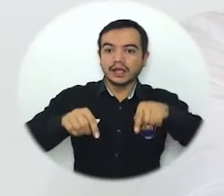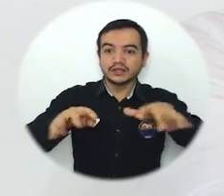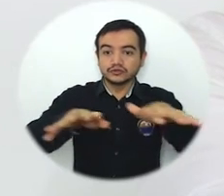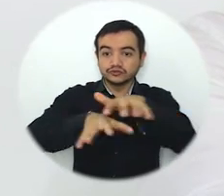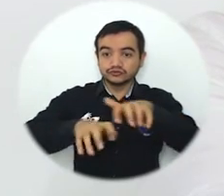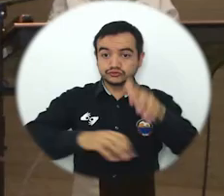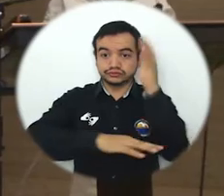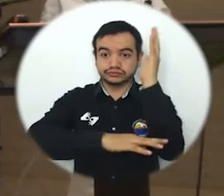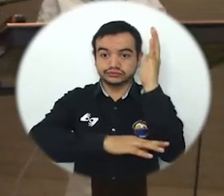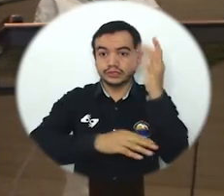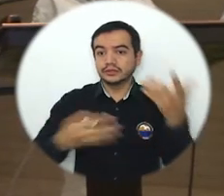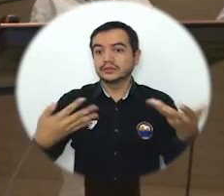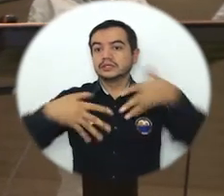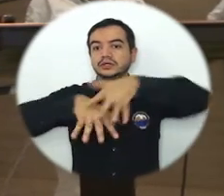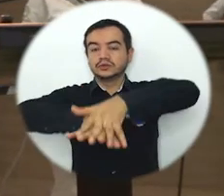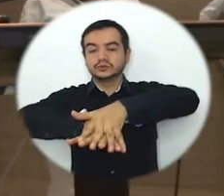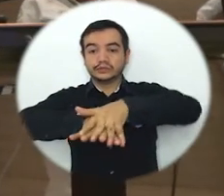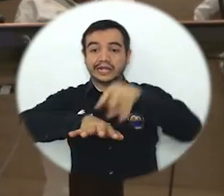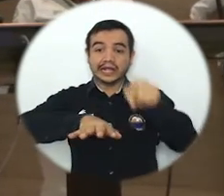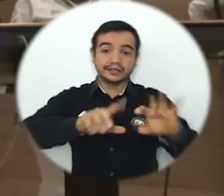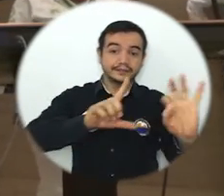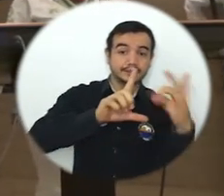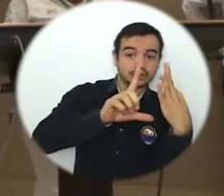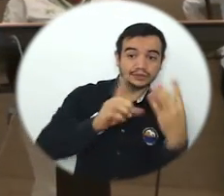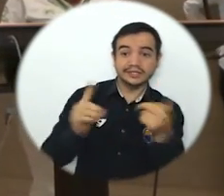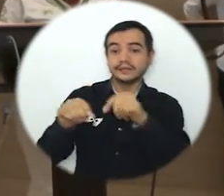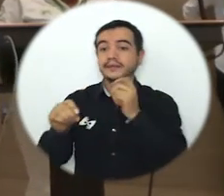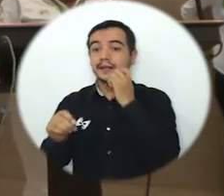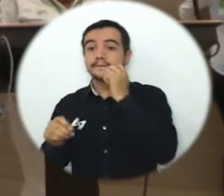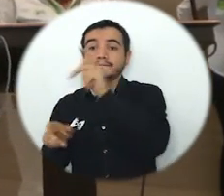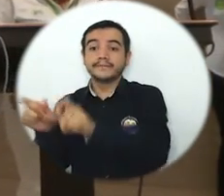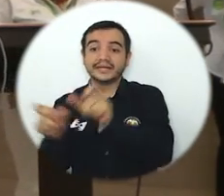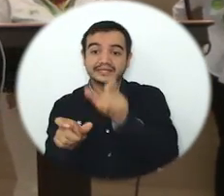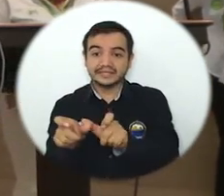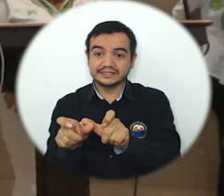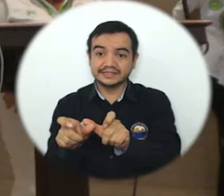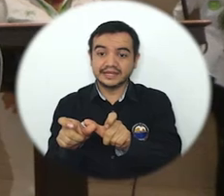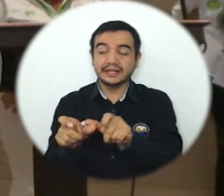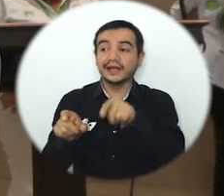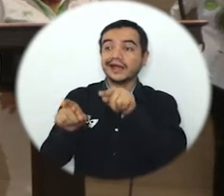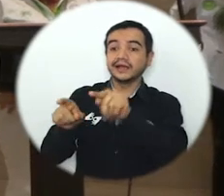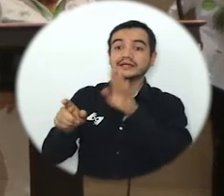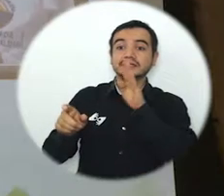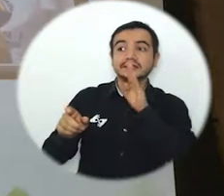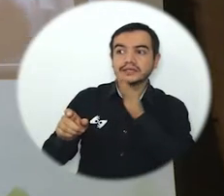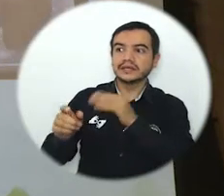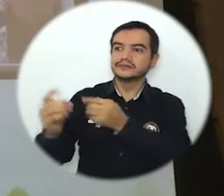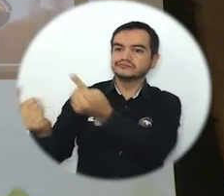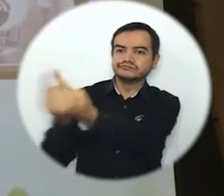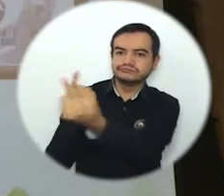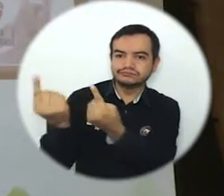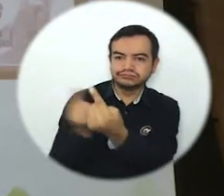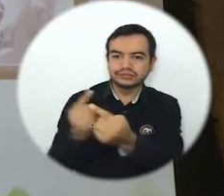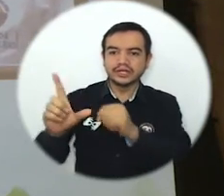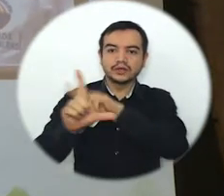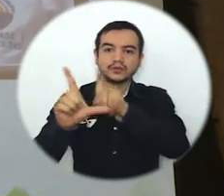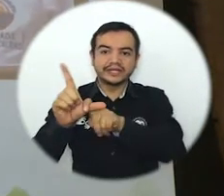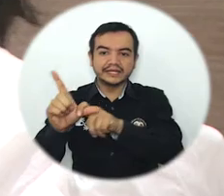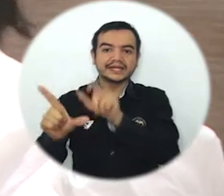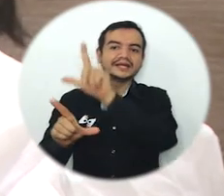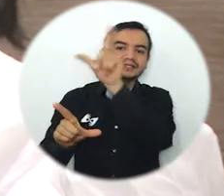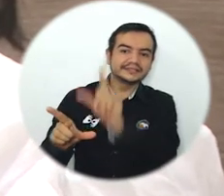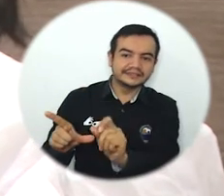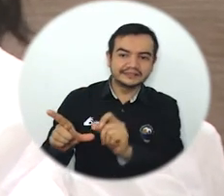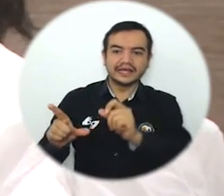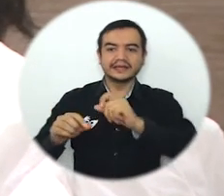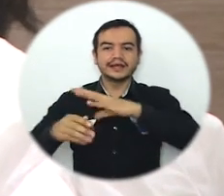con el evento, que fue híbrido, fue una parte virtual y una parte presencial. Tuvimos presencia de comunidades de La